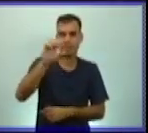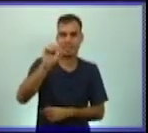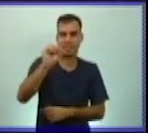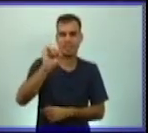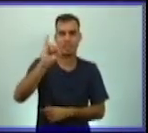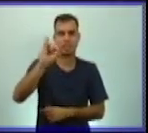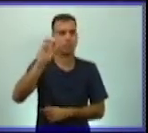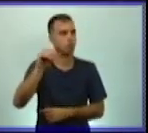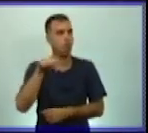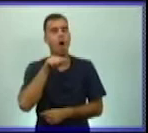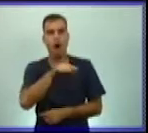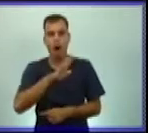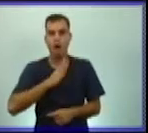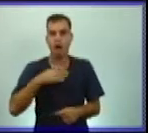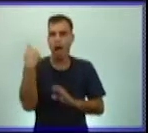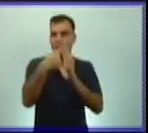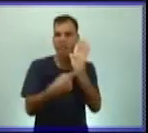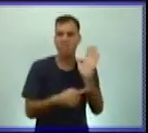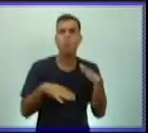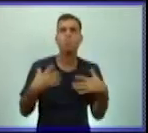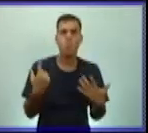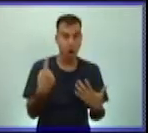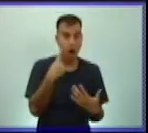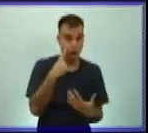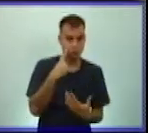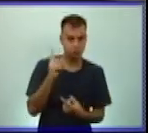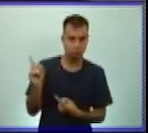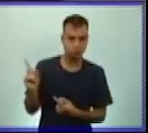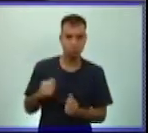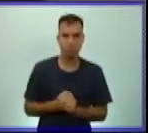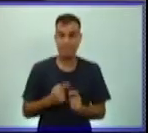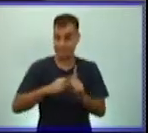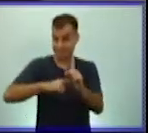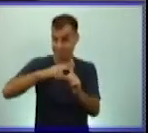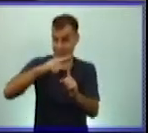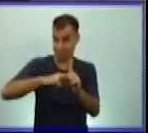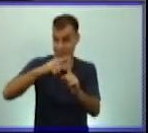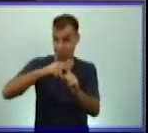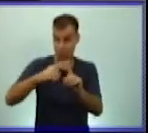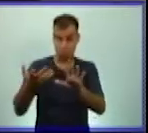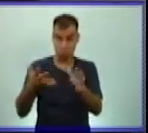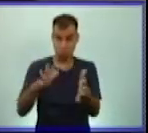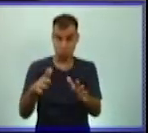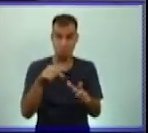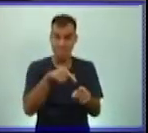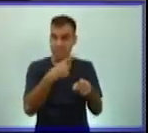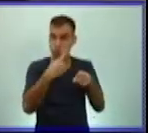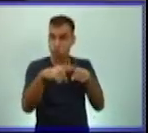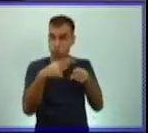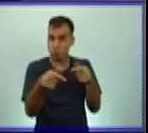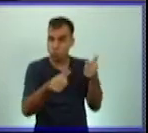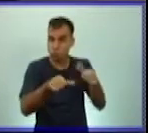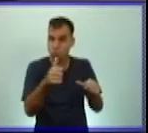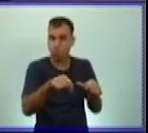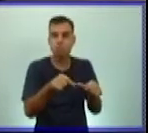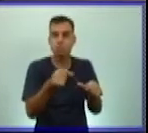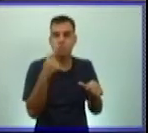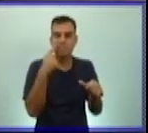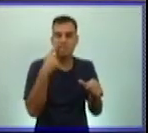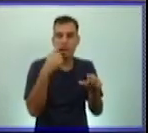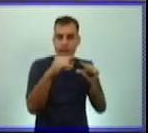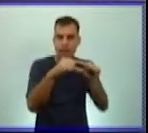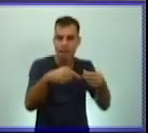propiedades físicas que tiene esta sustancia. A temperatura ambiente es una sustancia sólida de color